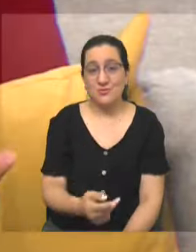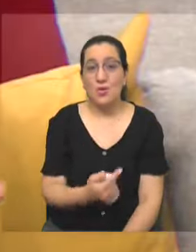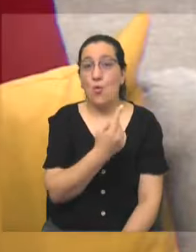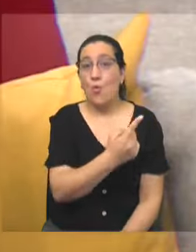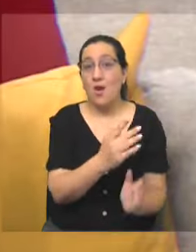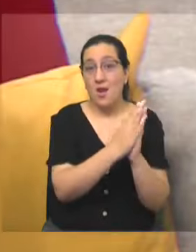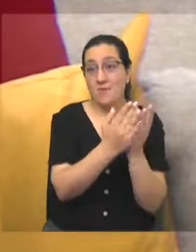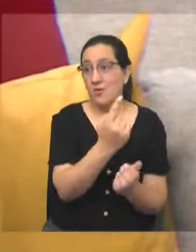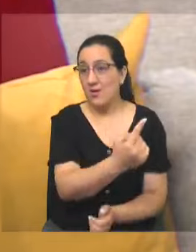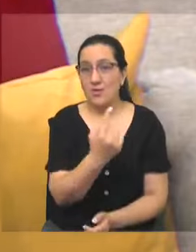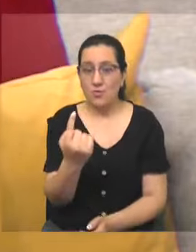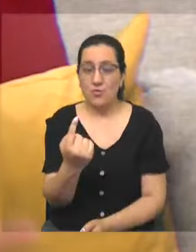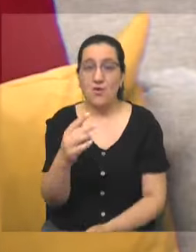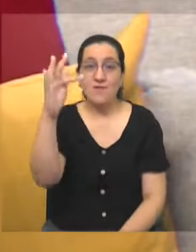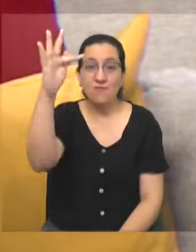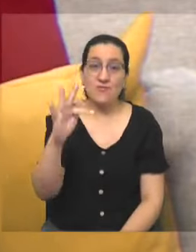uno y Fito me lo trajo.